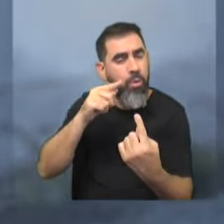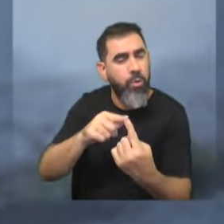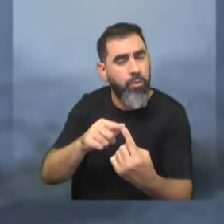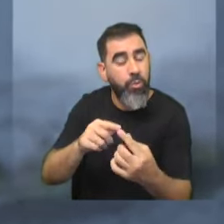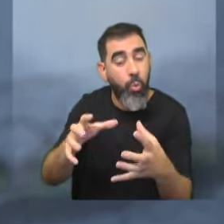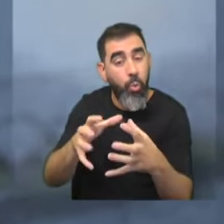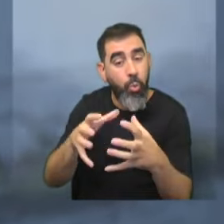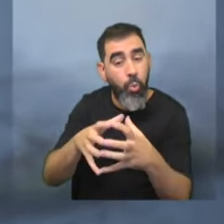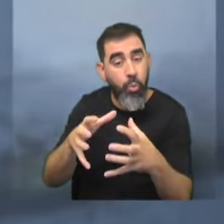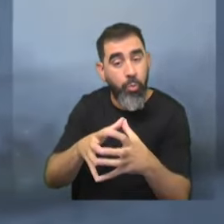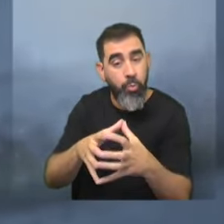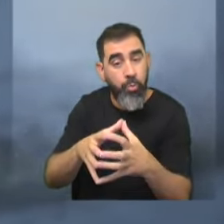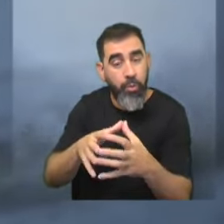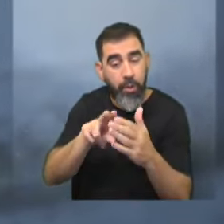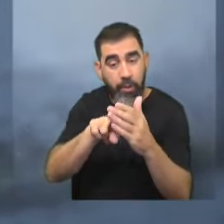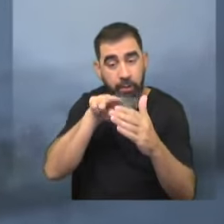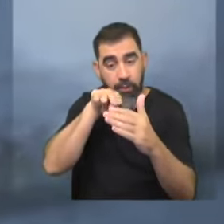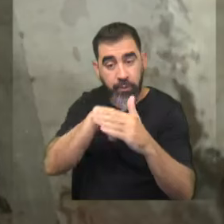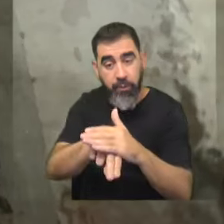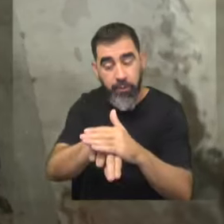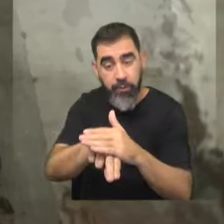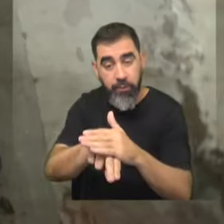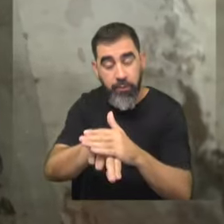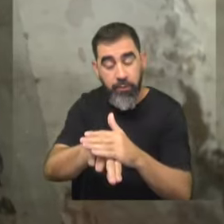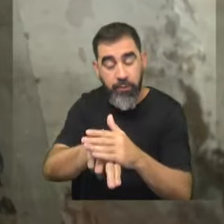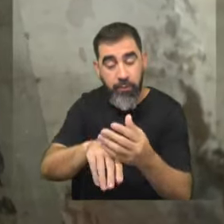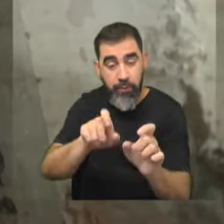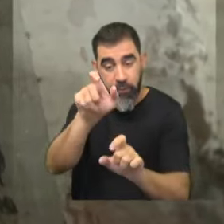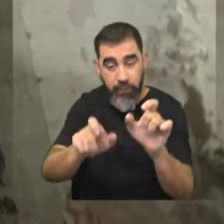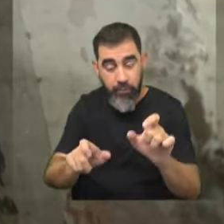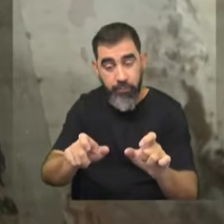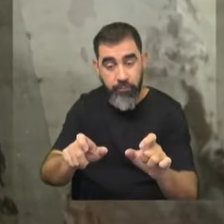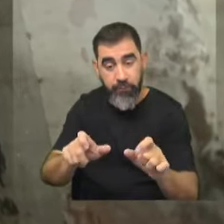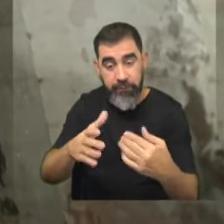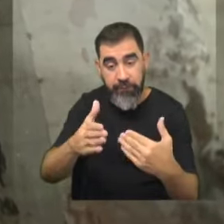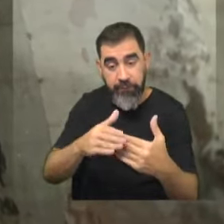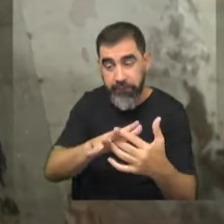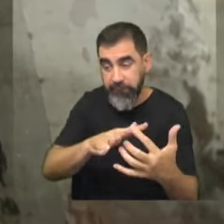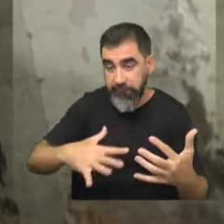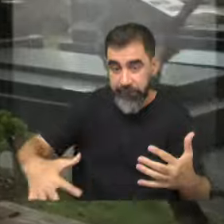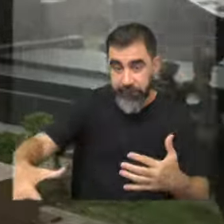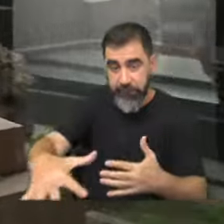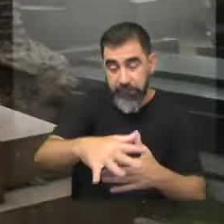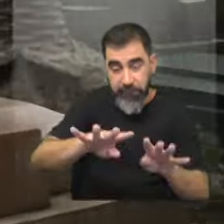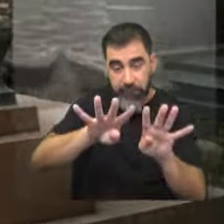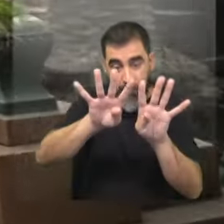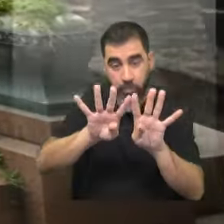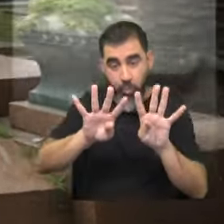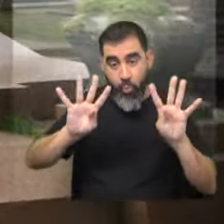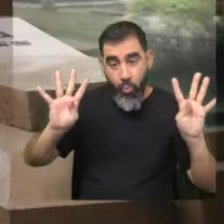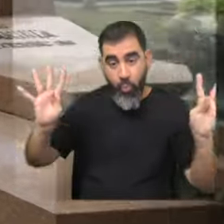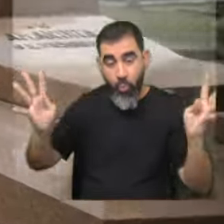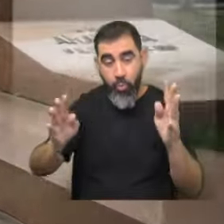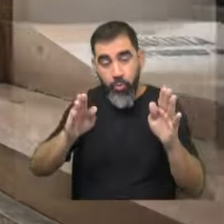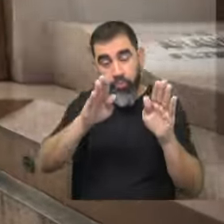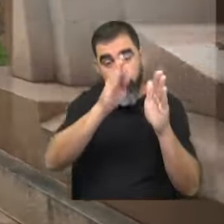los grupos que empezaron a hacer enterramientos en este recinto. En los perímetros, en los muros perimetrales, existen algunas lápidas